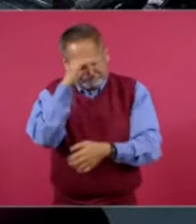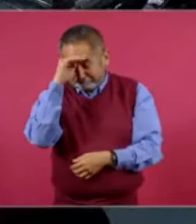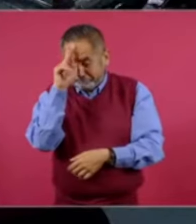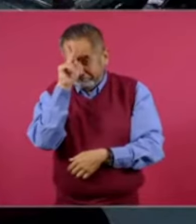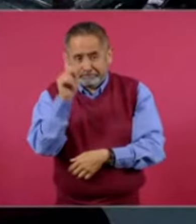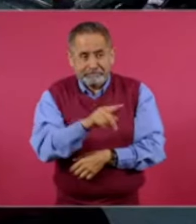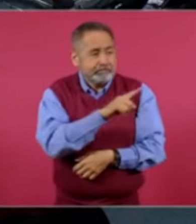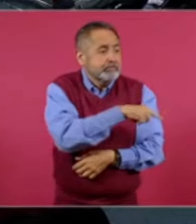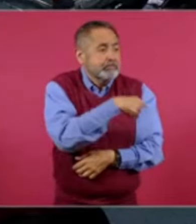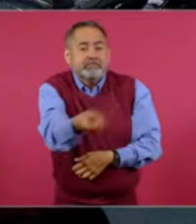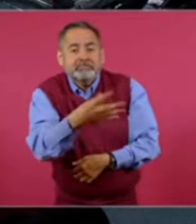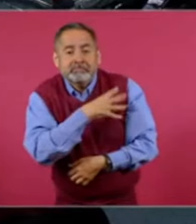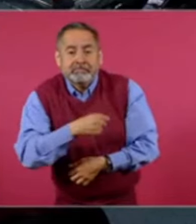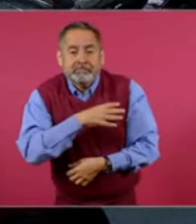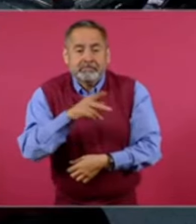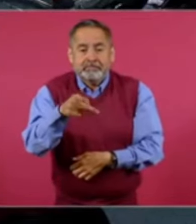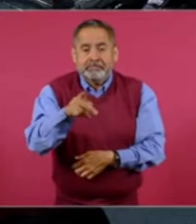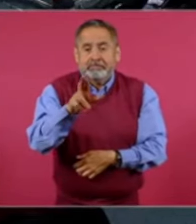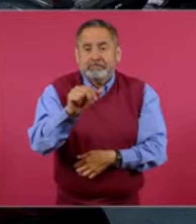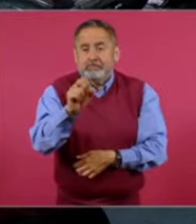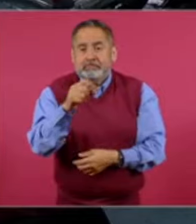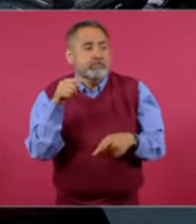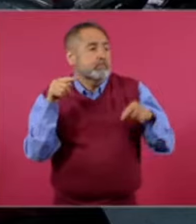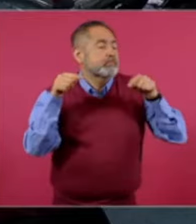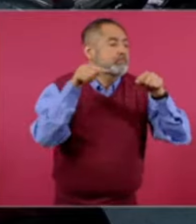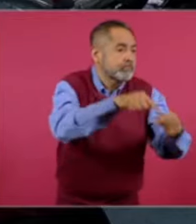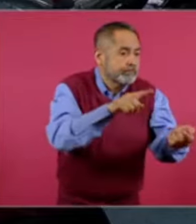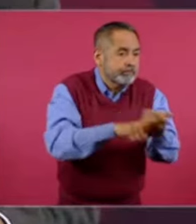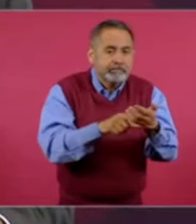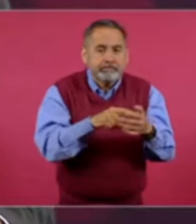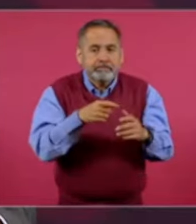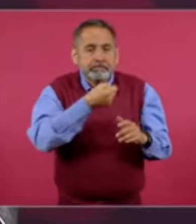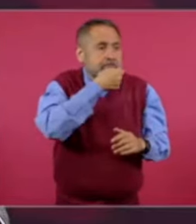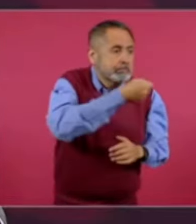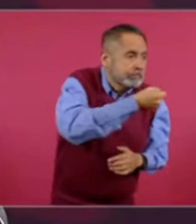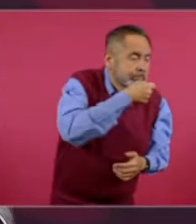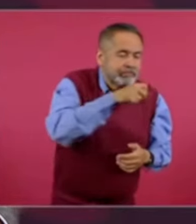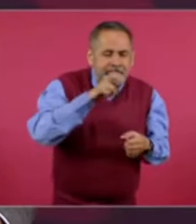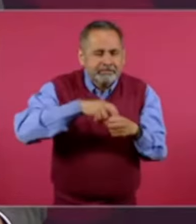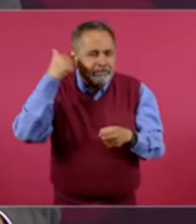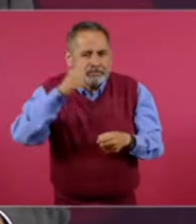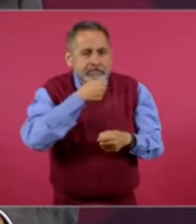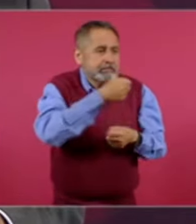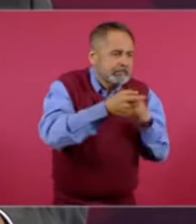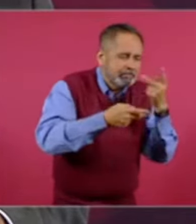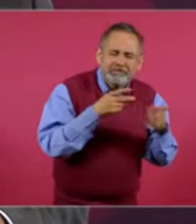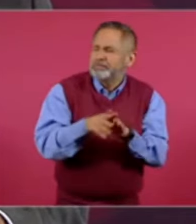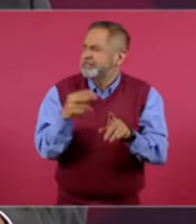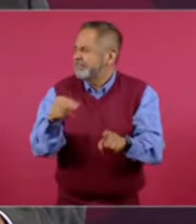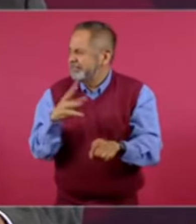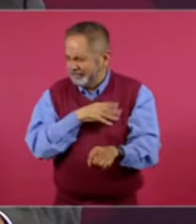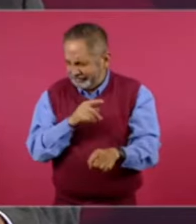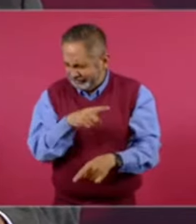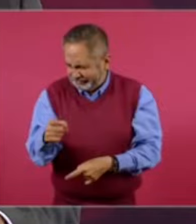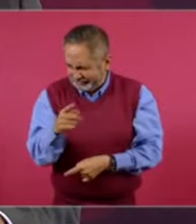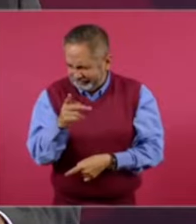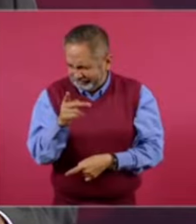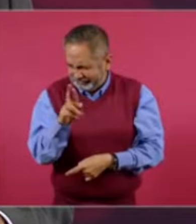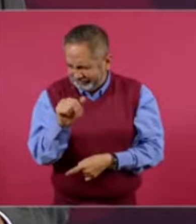Hasta el hijo de Krause vino a Acapulco a hacer reportaje. ¿Cómo se llama el hijo de